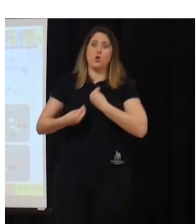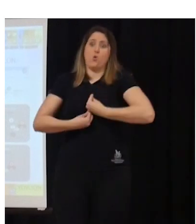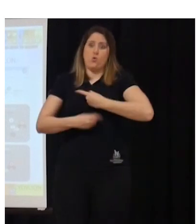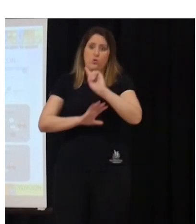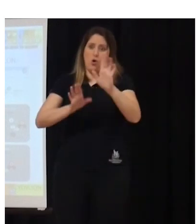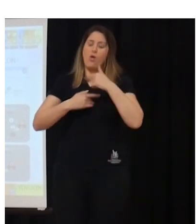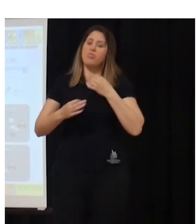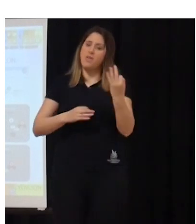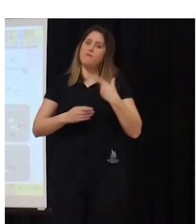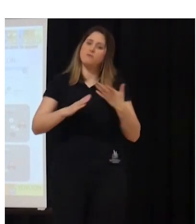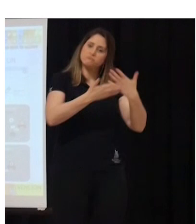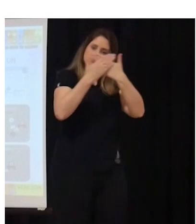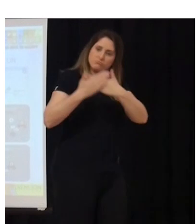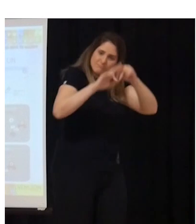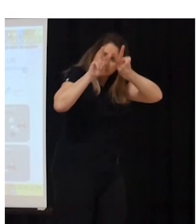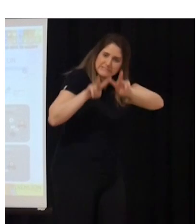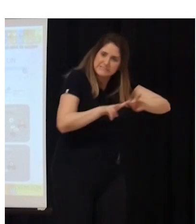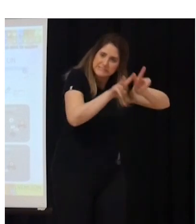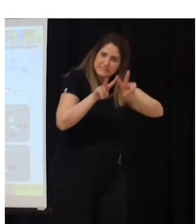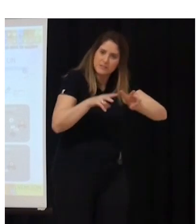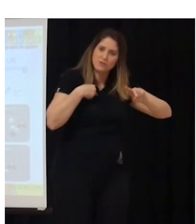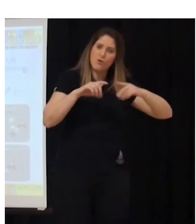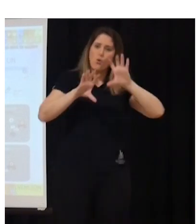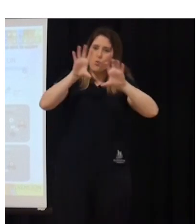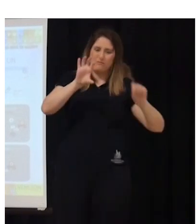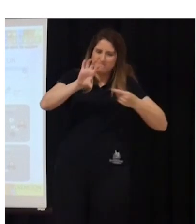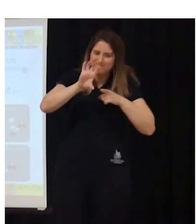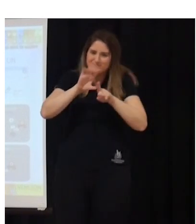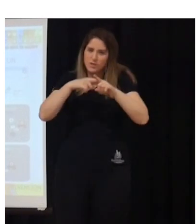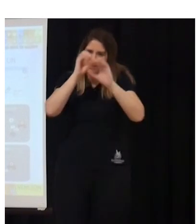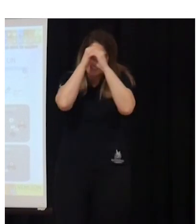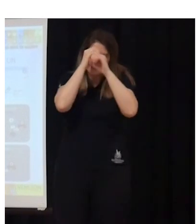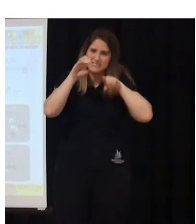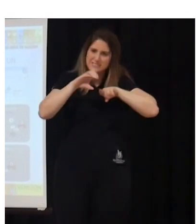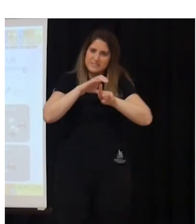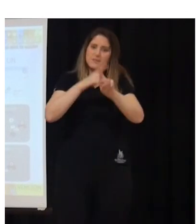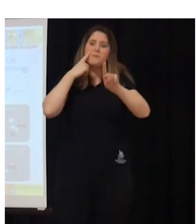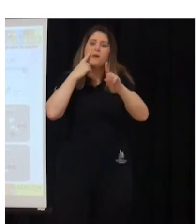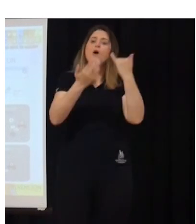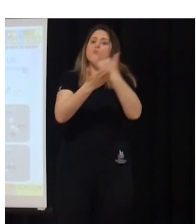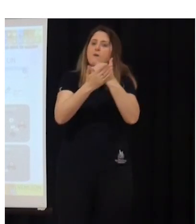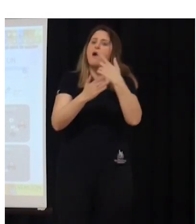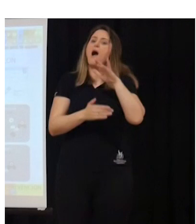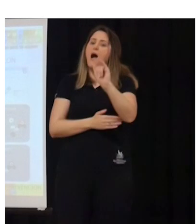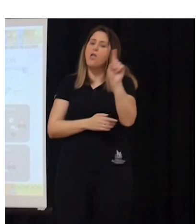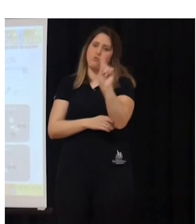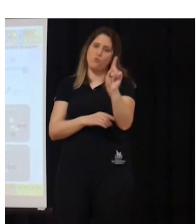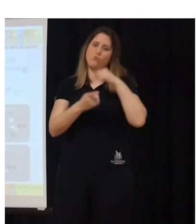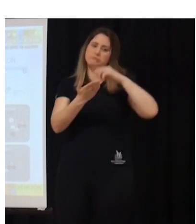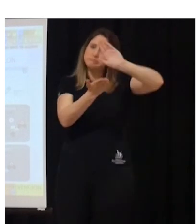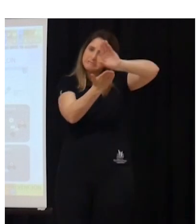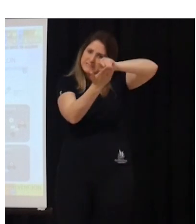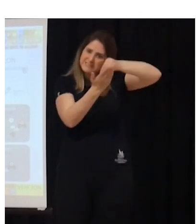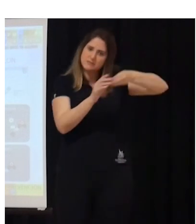una colonoscopia, ¿vale? Bueno, pues en nuestro medio, en nuestra consellería, nuestro programa se